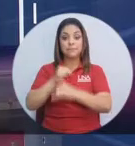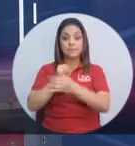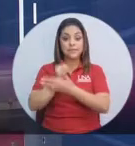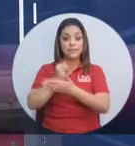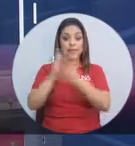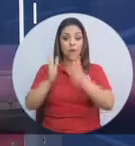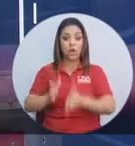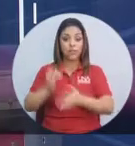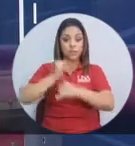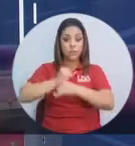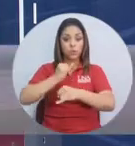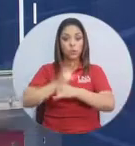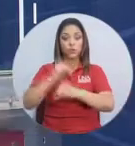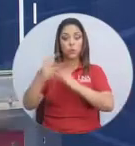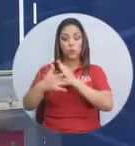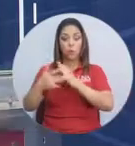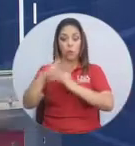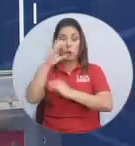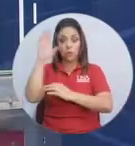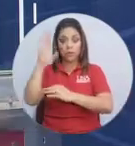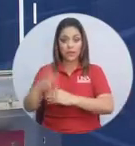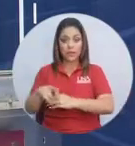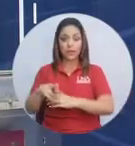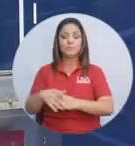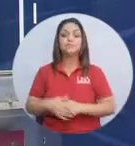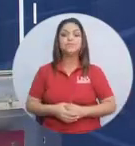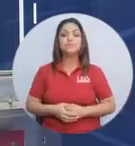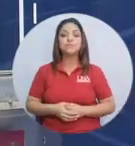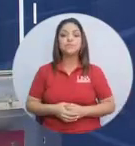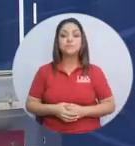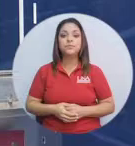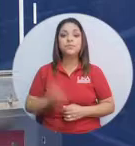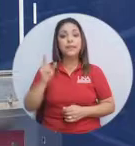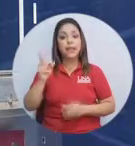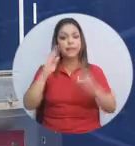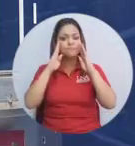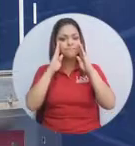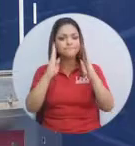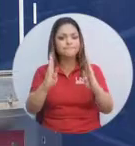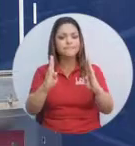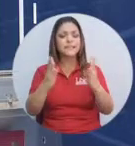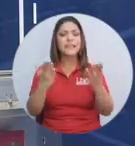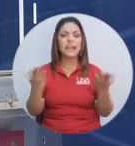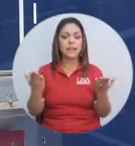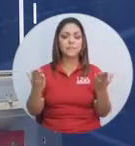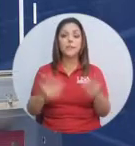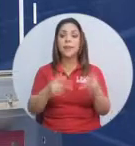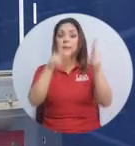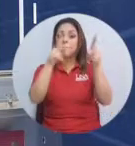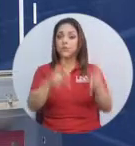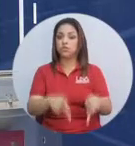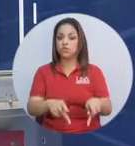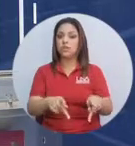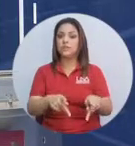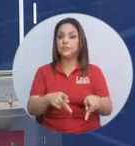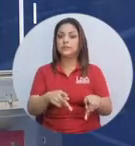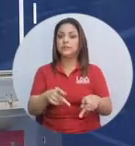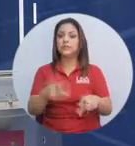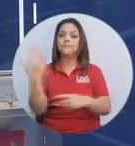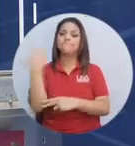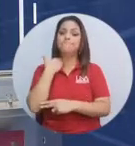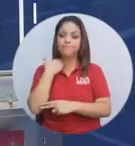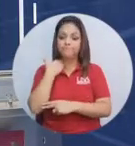de la Universidad de Costa Rica, quien mostró principal atención sobre el tema de las personas que cometen